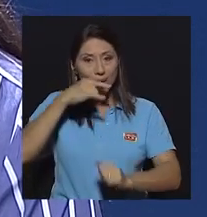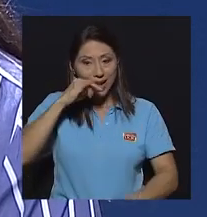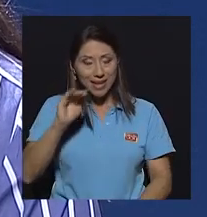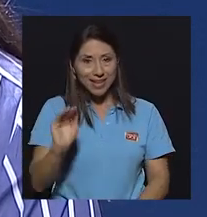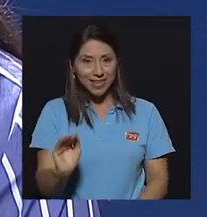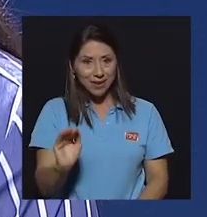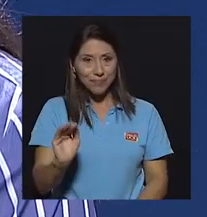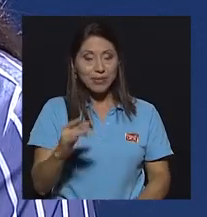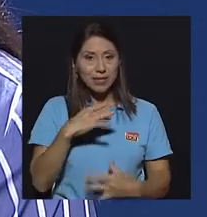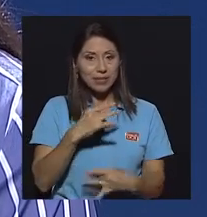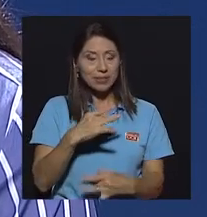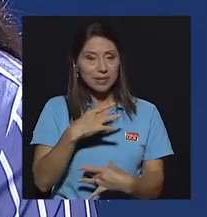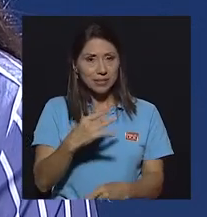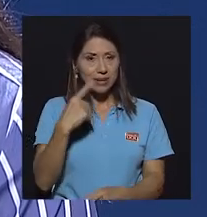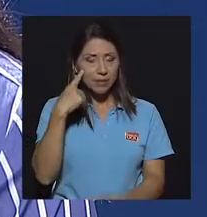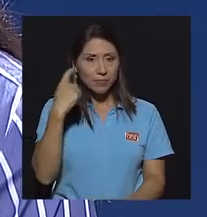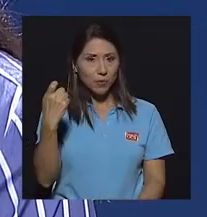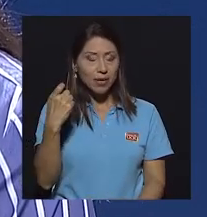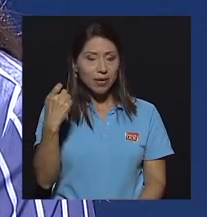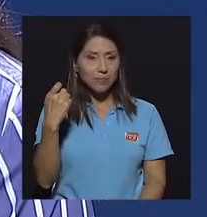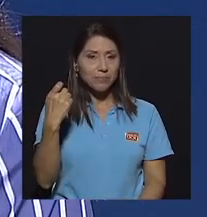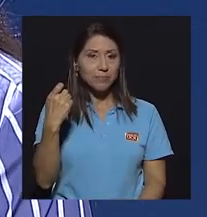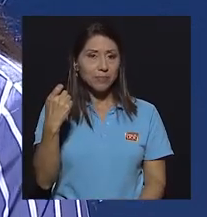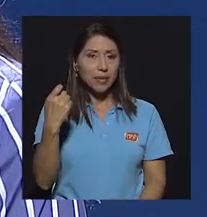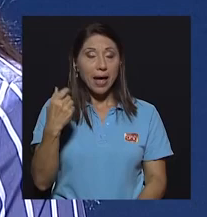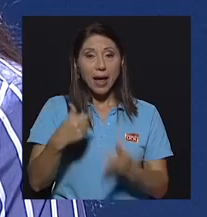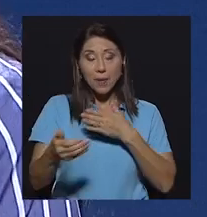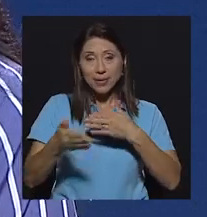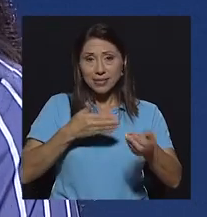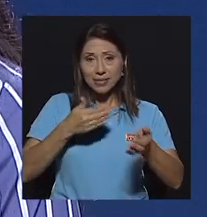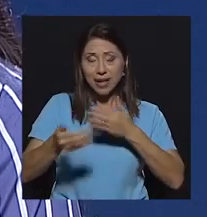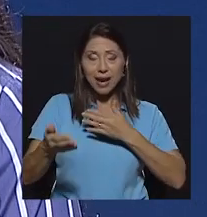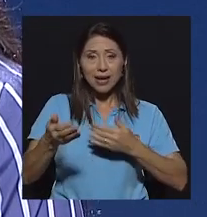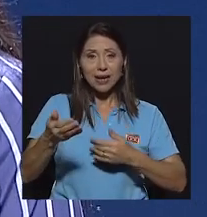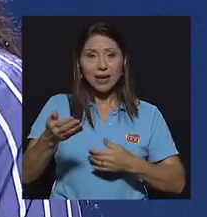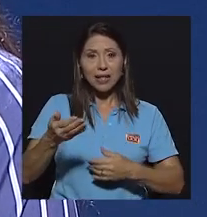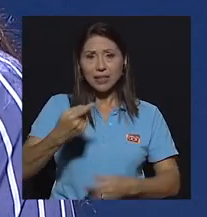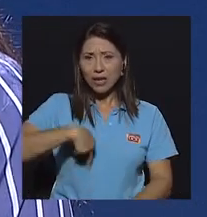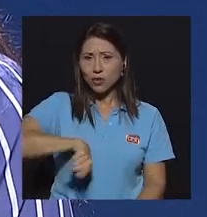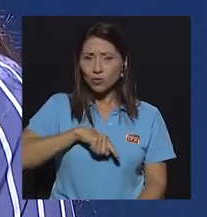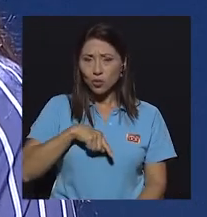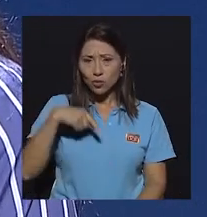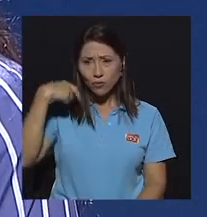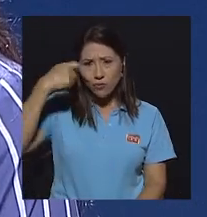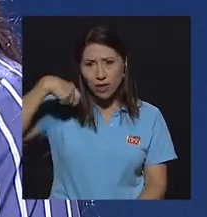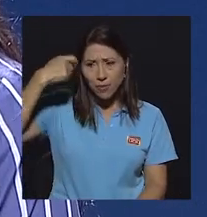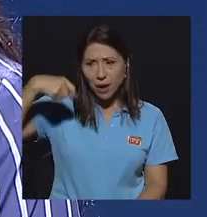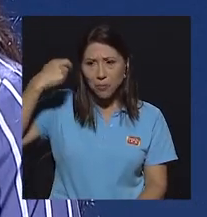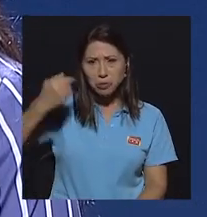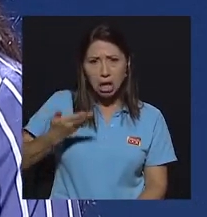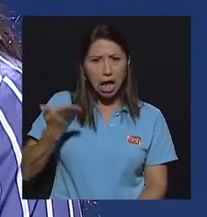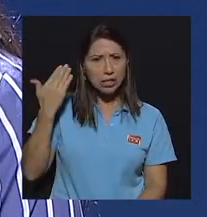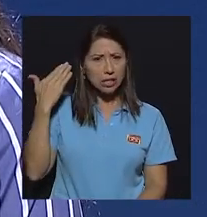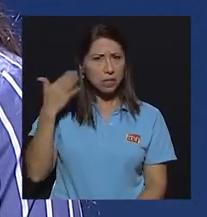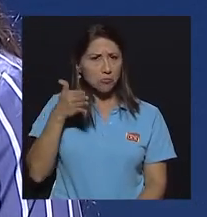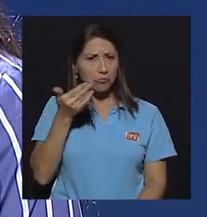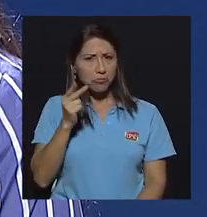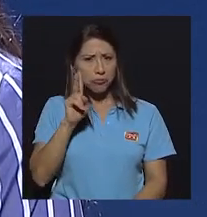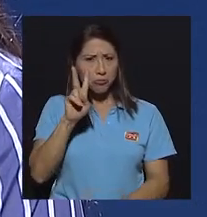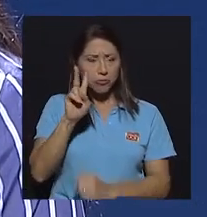la niña, y es interesante porque a pesar de que filmamos hace un par de años.